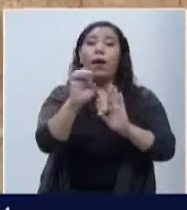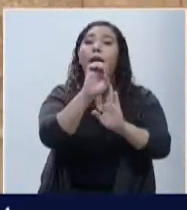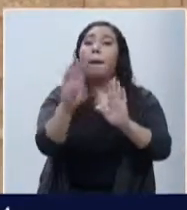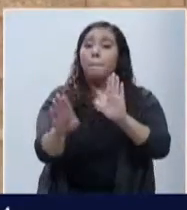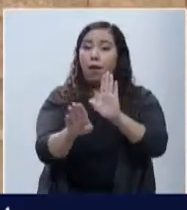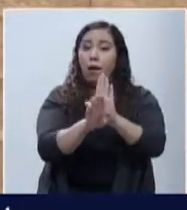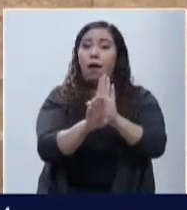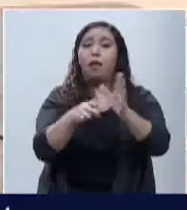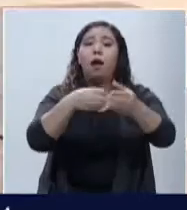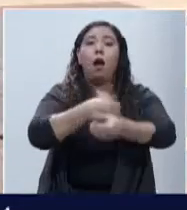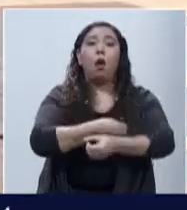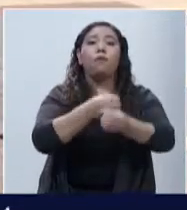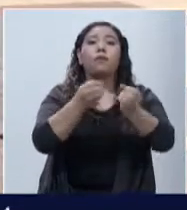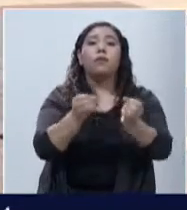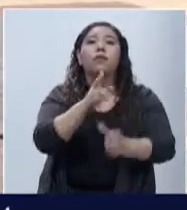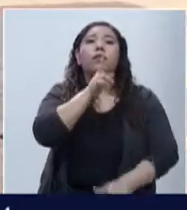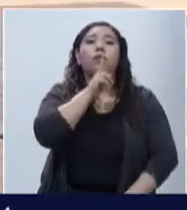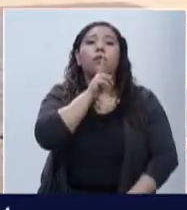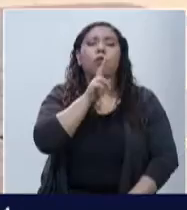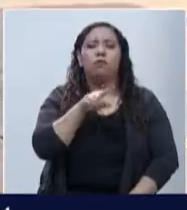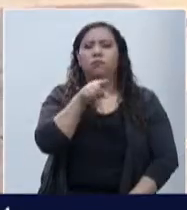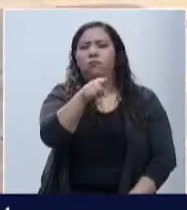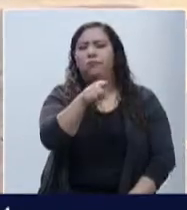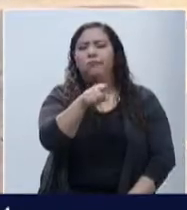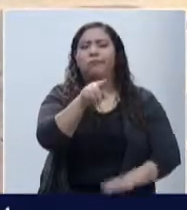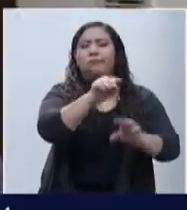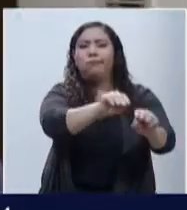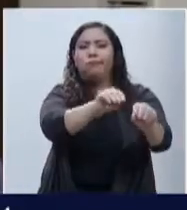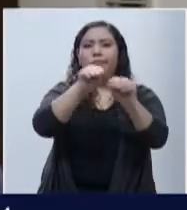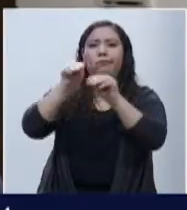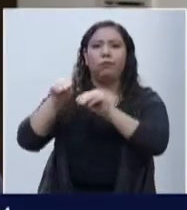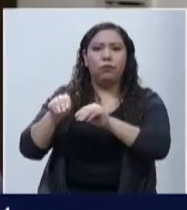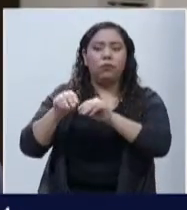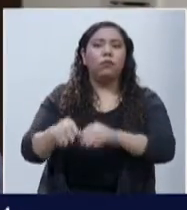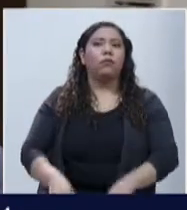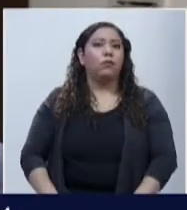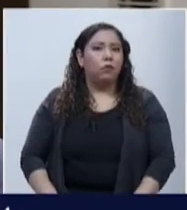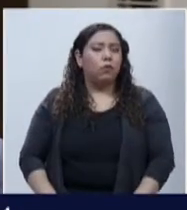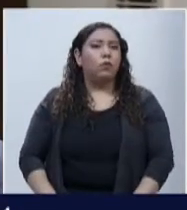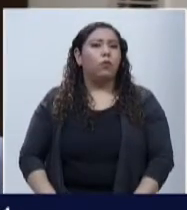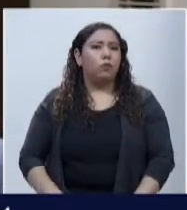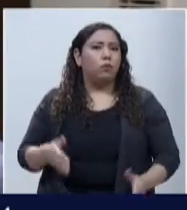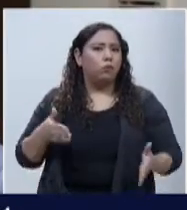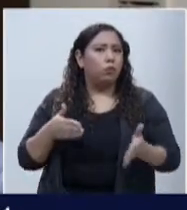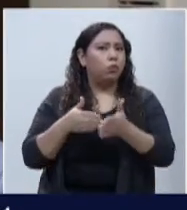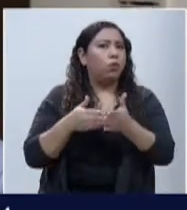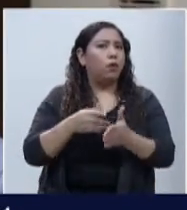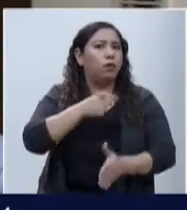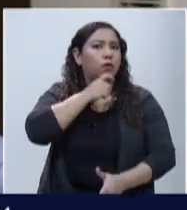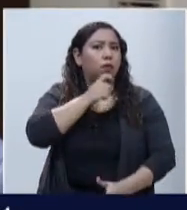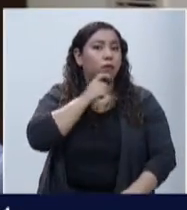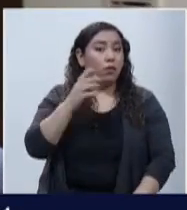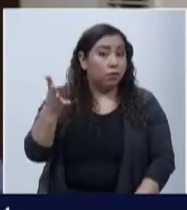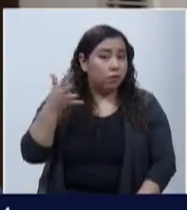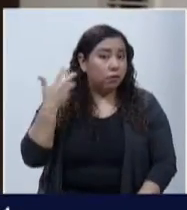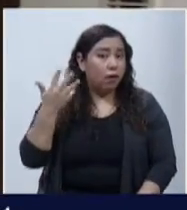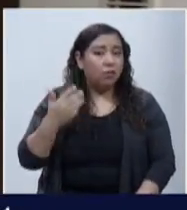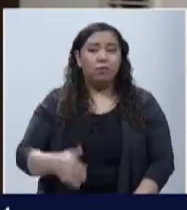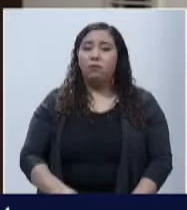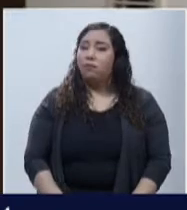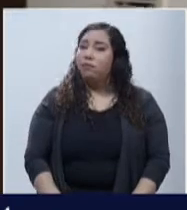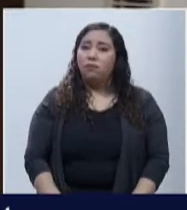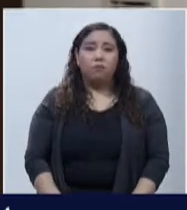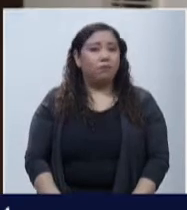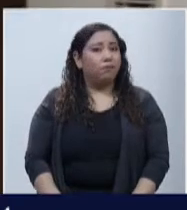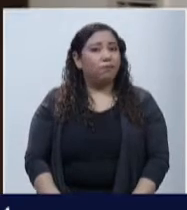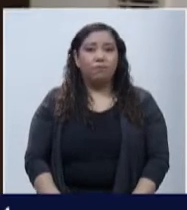y que superó todas las adversidades para poderlo lograr eso es fácil hacerlo porque tiene